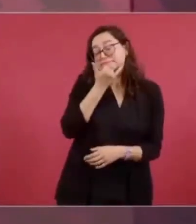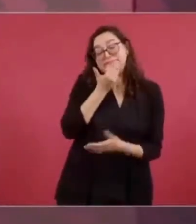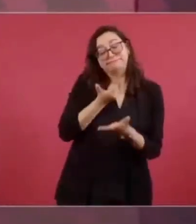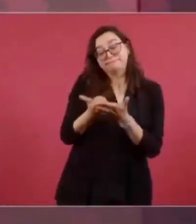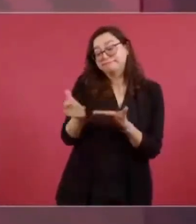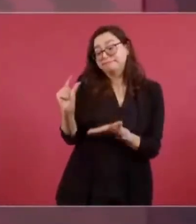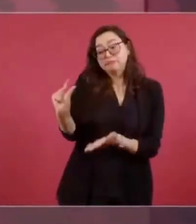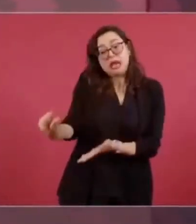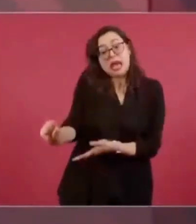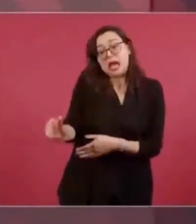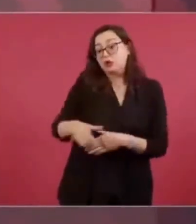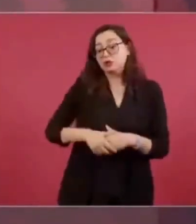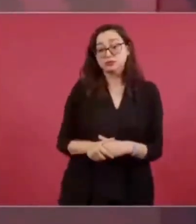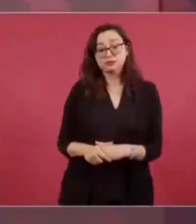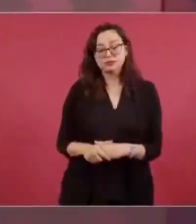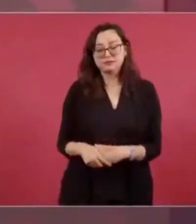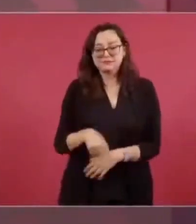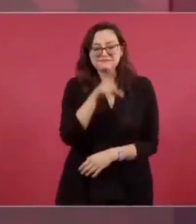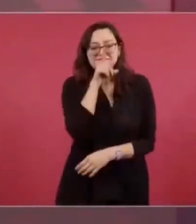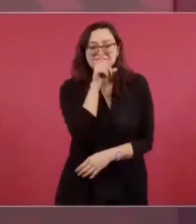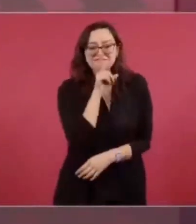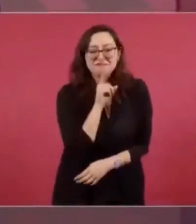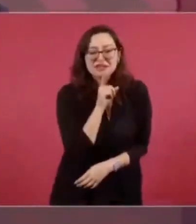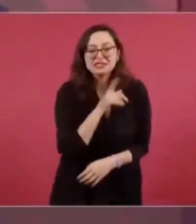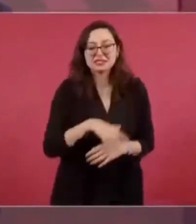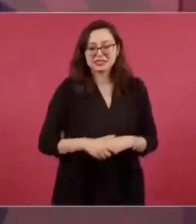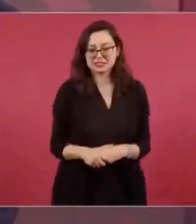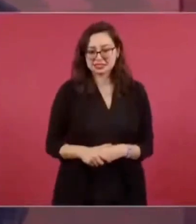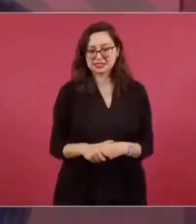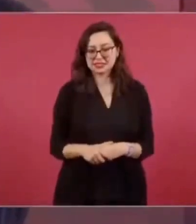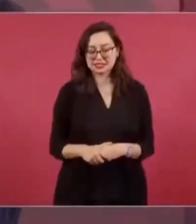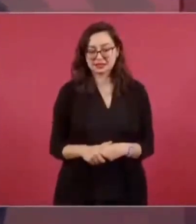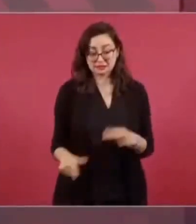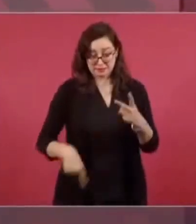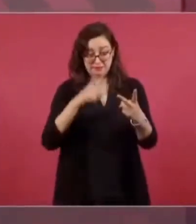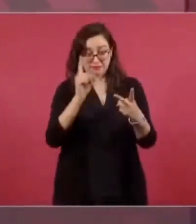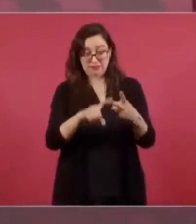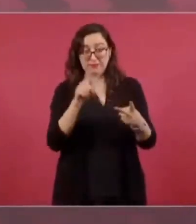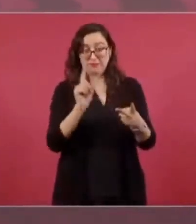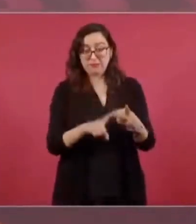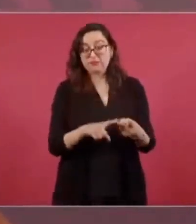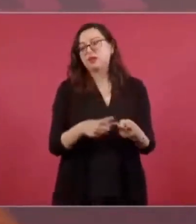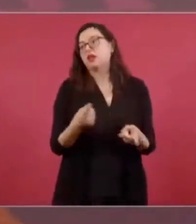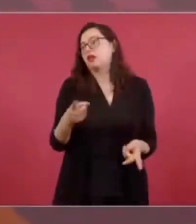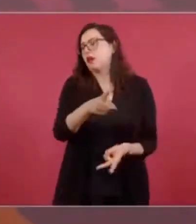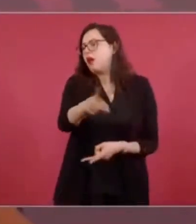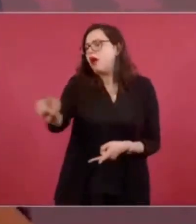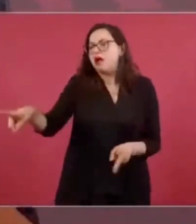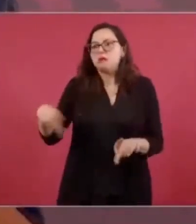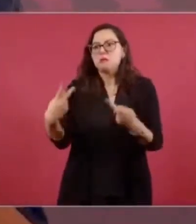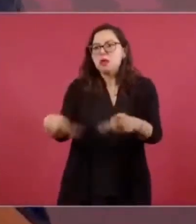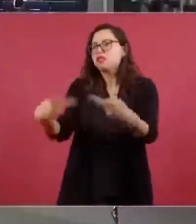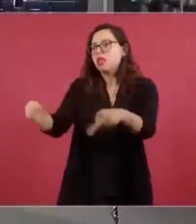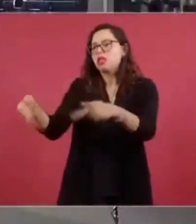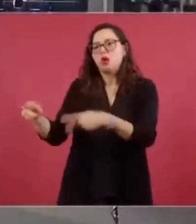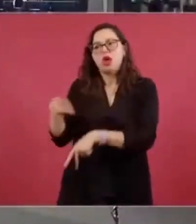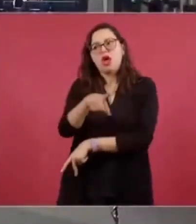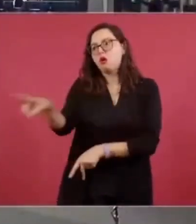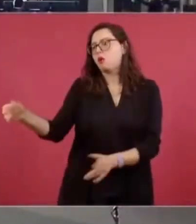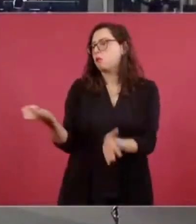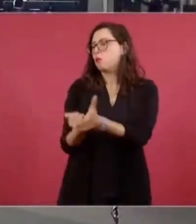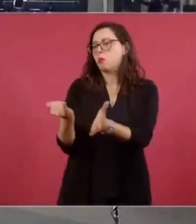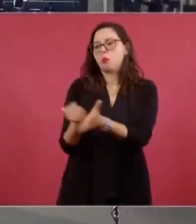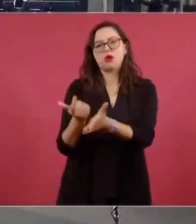era, bueno, de que no pagaban impuestos los de la economía informal, los